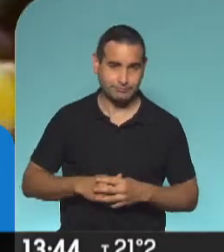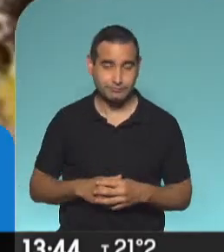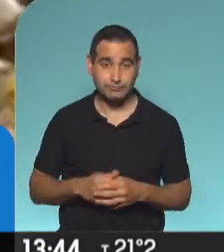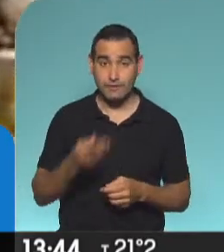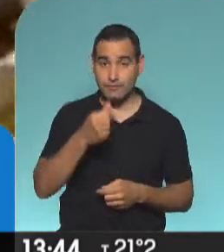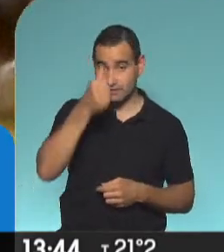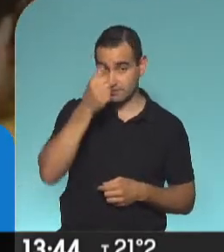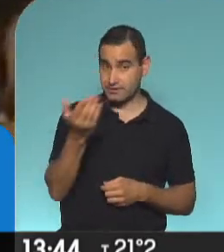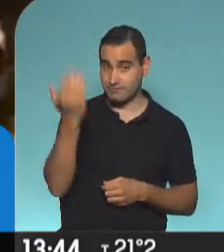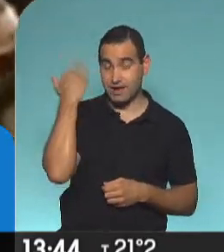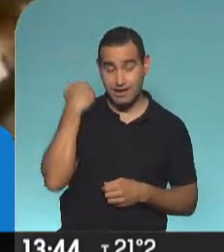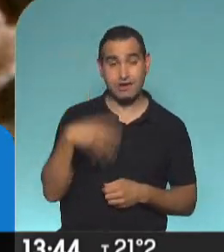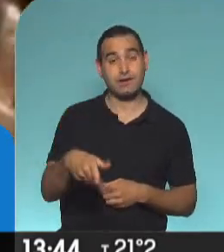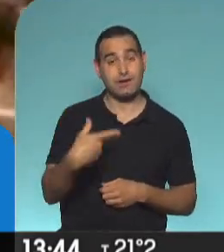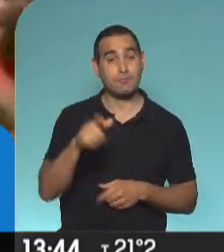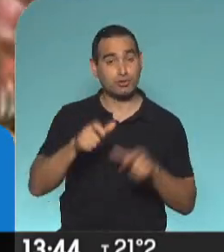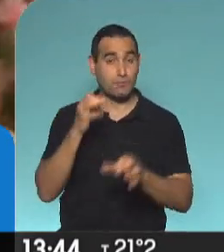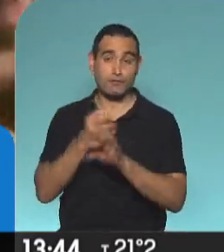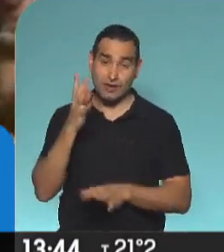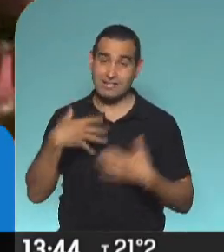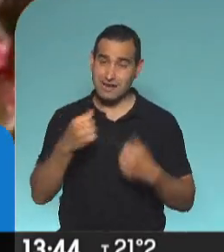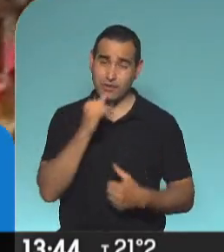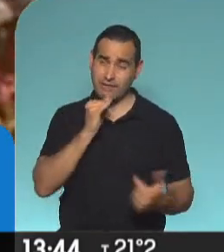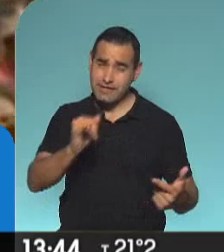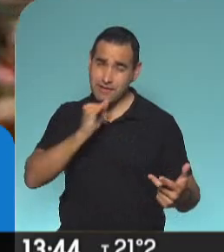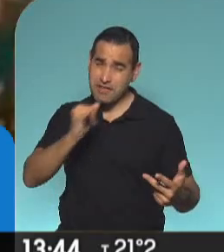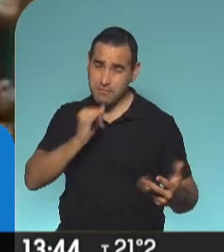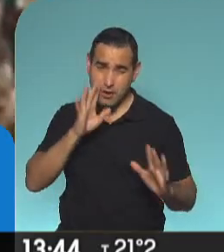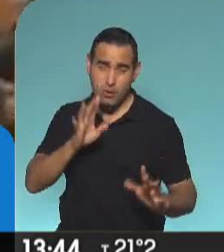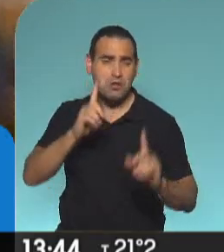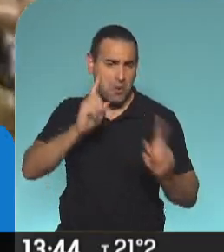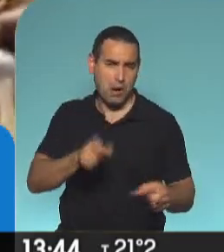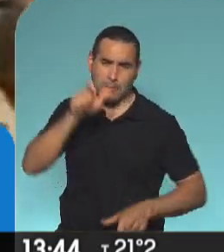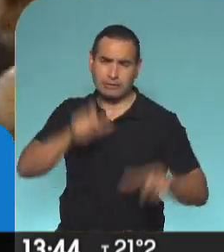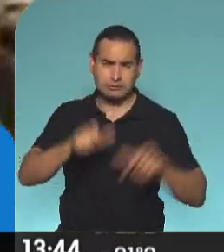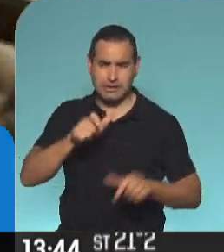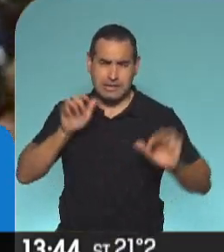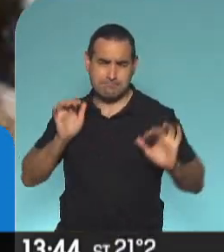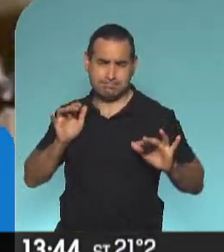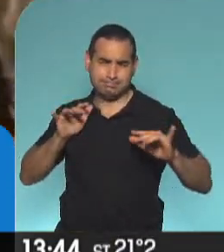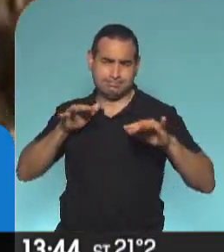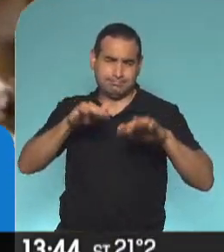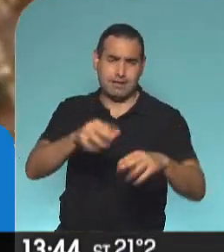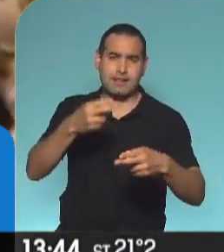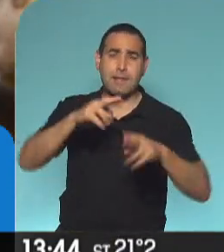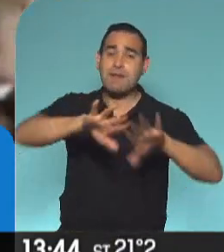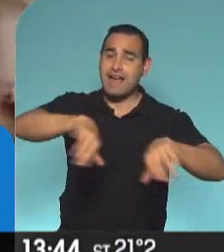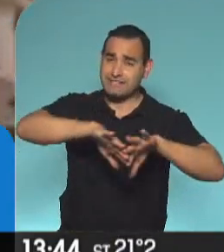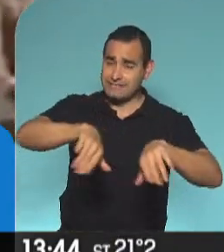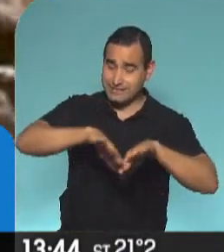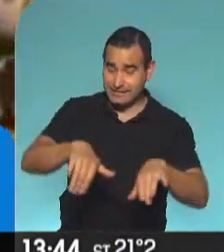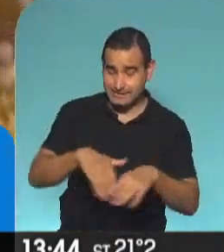el fin de semana, pese a las advertencias de los expertos en salud, los brasileños se volcaron masivamente también a las playas, ¿eh?